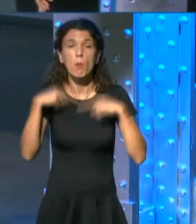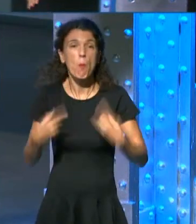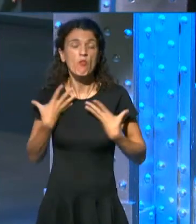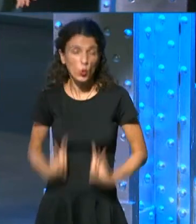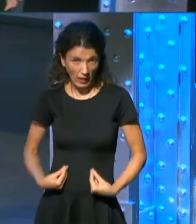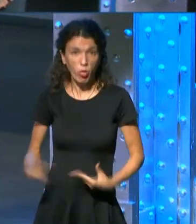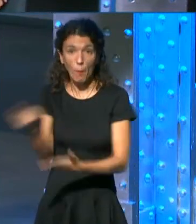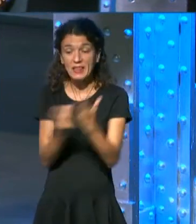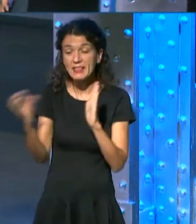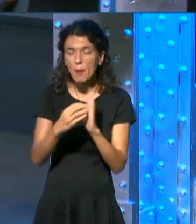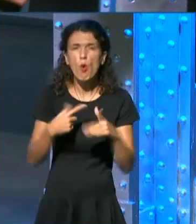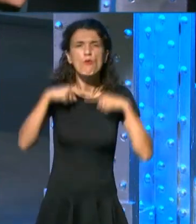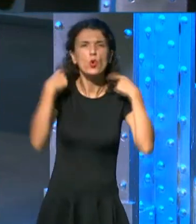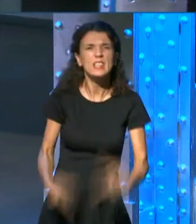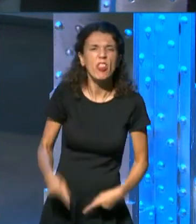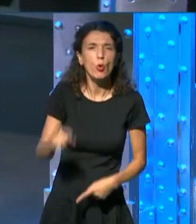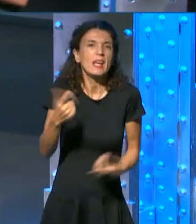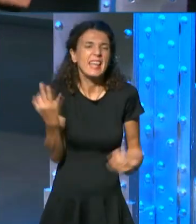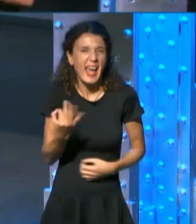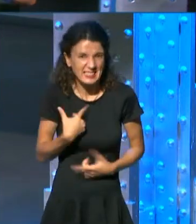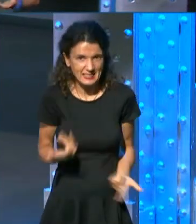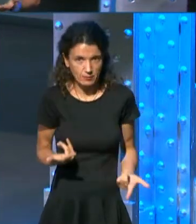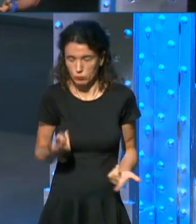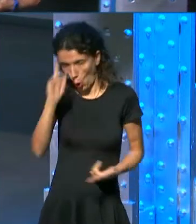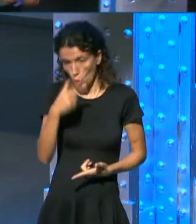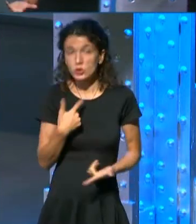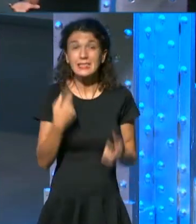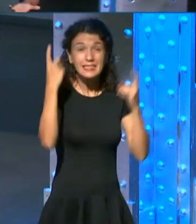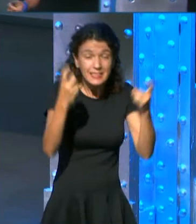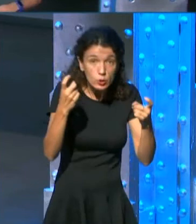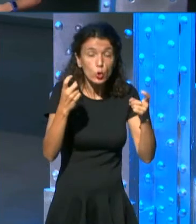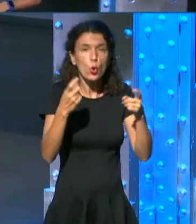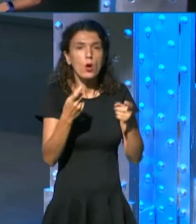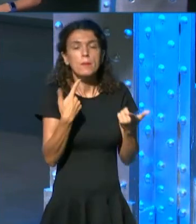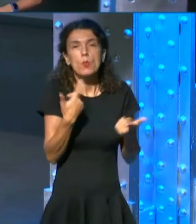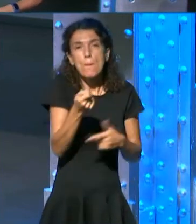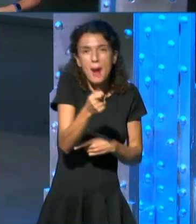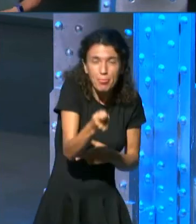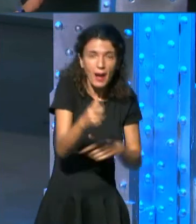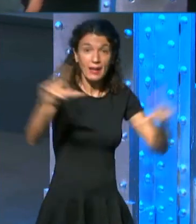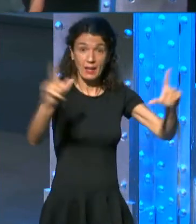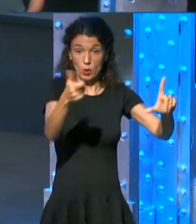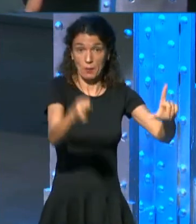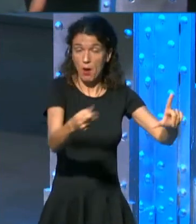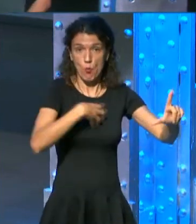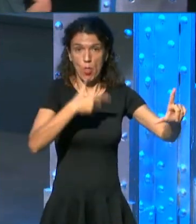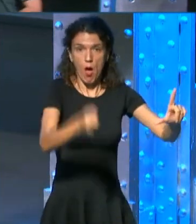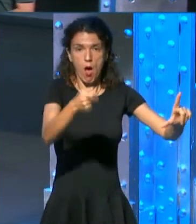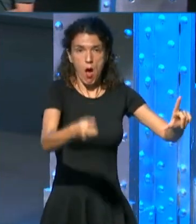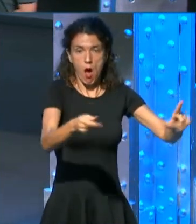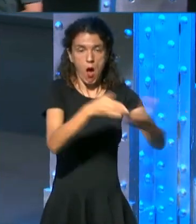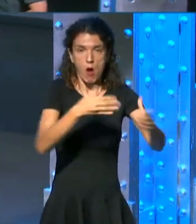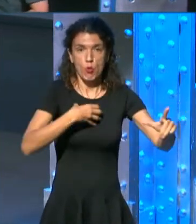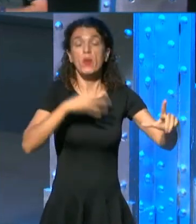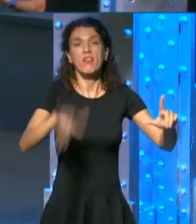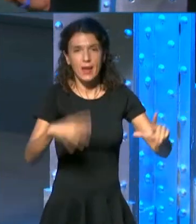dijeron, no sabemos qué es frustrado, dije, pintarme como cuando intento cambiar el mando, con el mando la televisión y el canal y aquello no funciona, y me pintaron